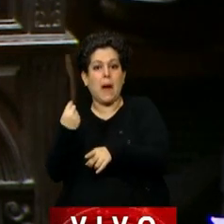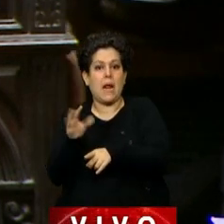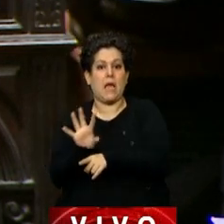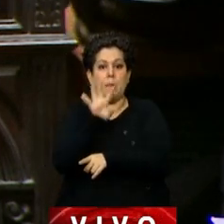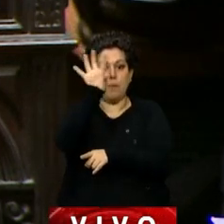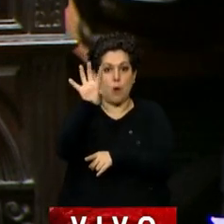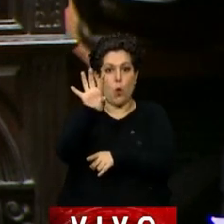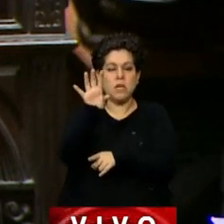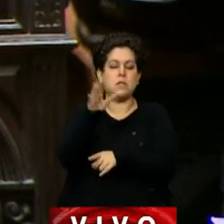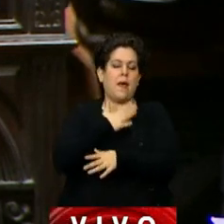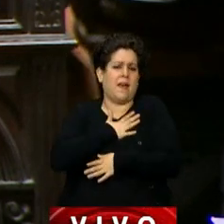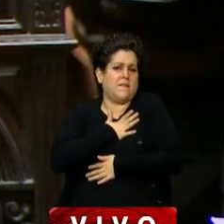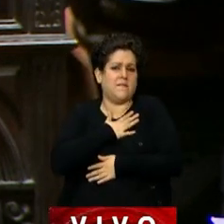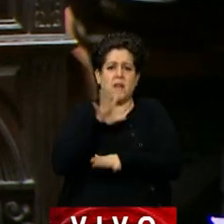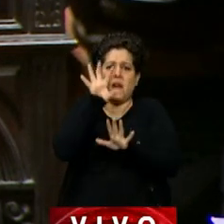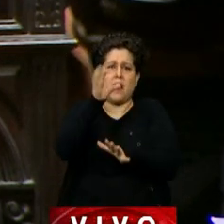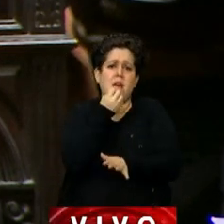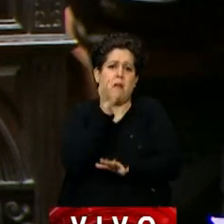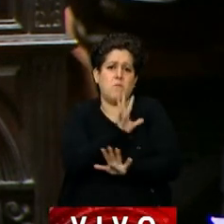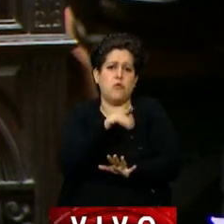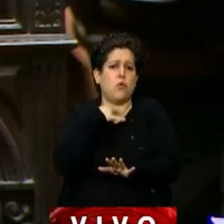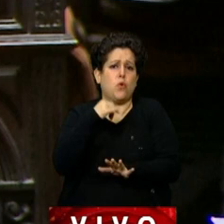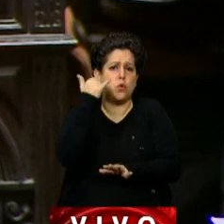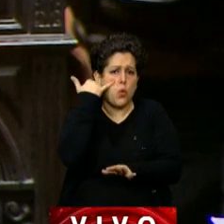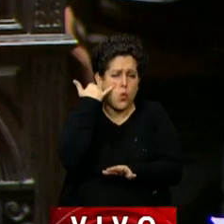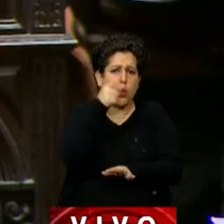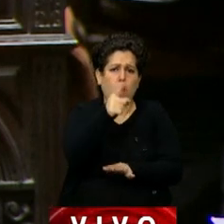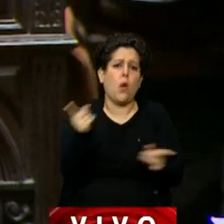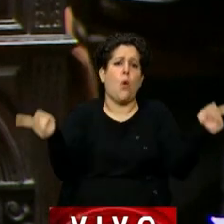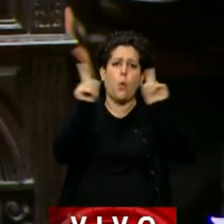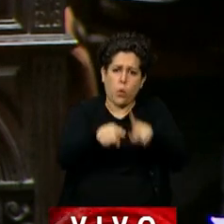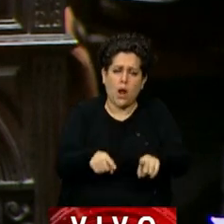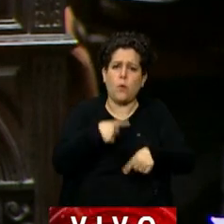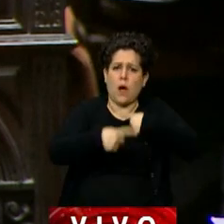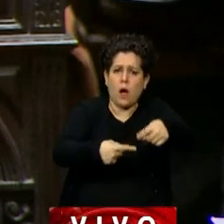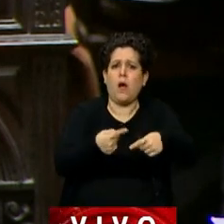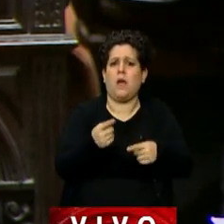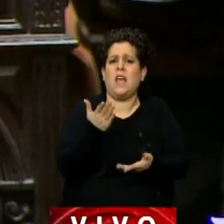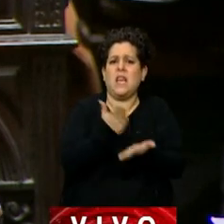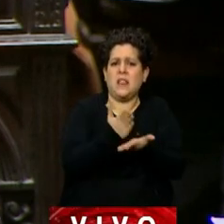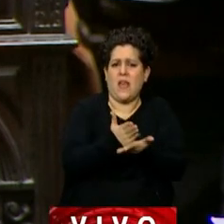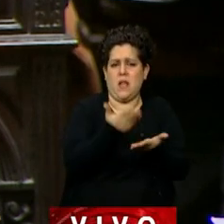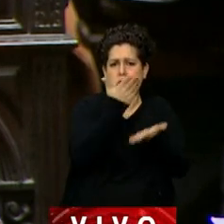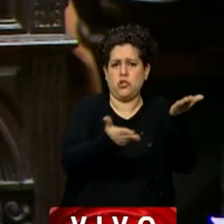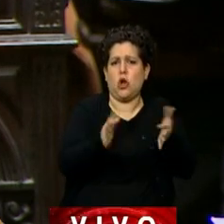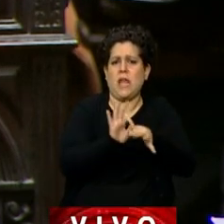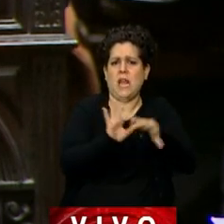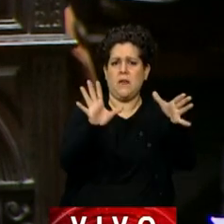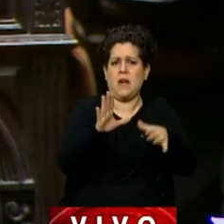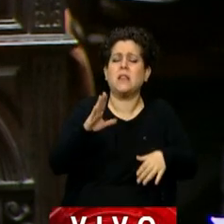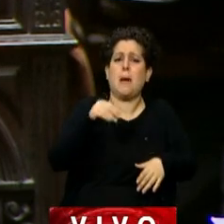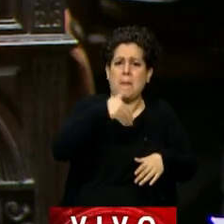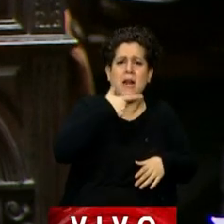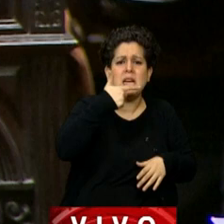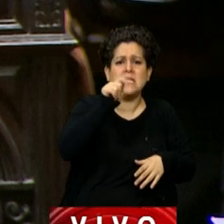provincia, la querida y bella provincia de Jujuy, vuelva a regir el Estado de Derecho y libertad a